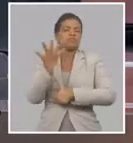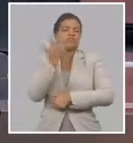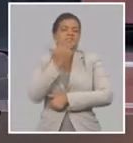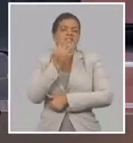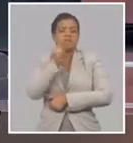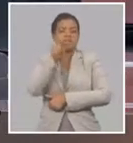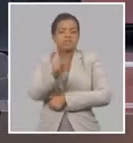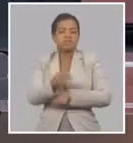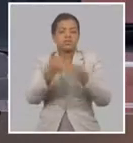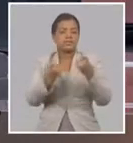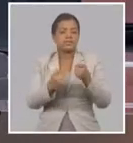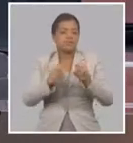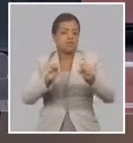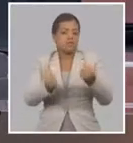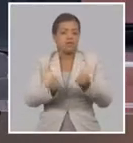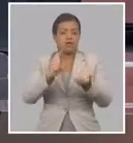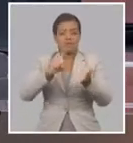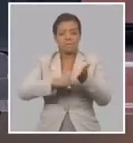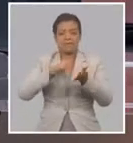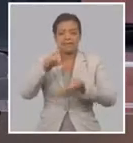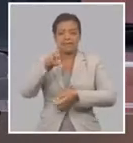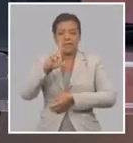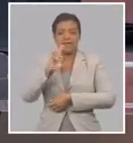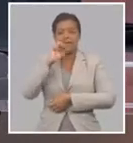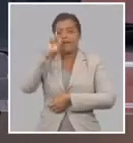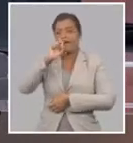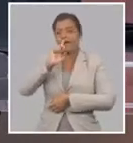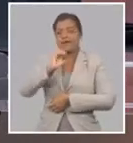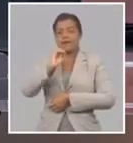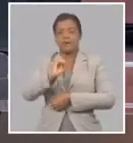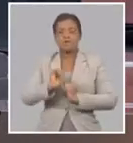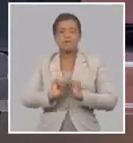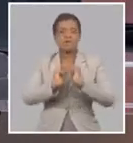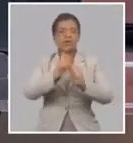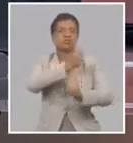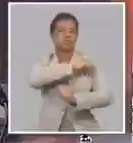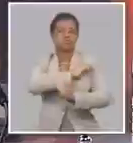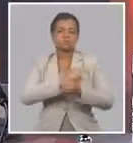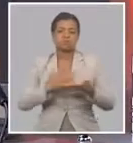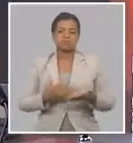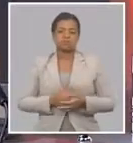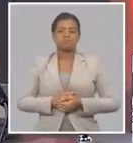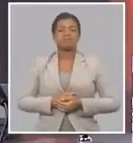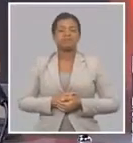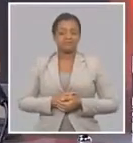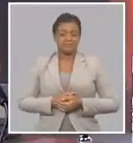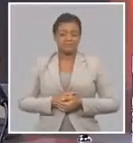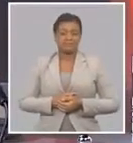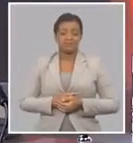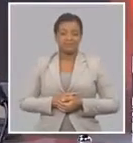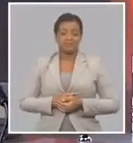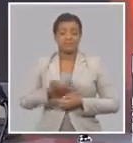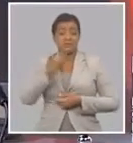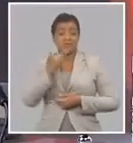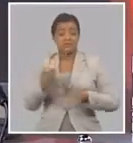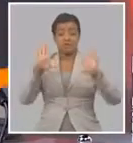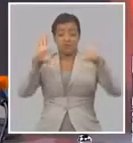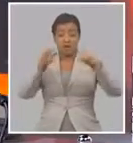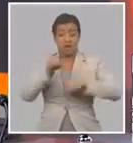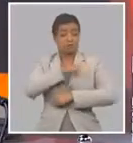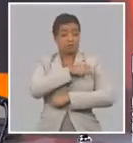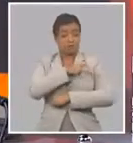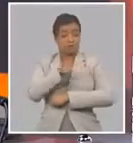hacer es el pcr cómo se hace qué información darle a nuestro a nuestro cuerpo y buenas noches randy atrás a todos los televidentes